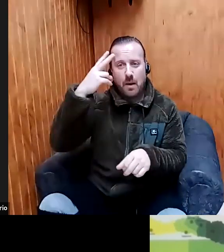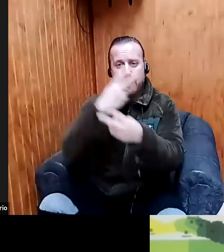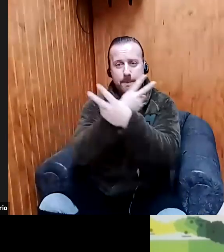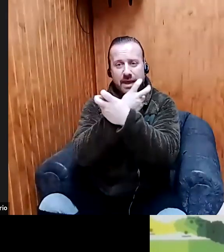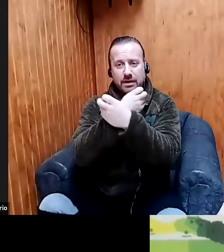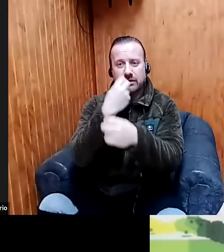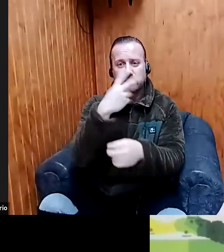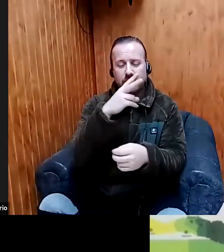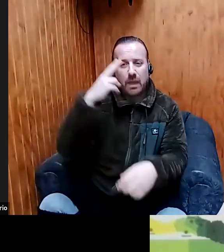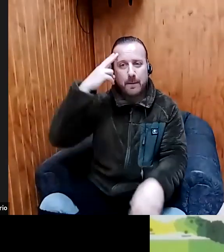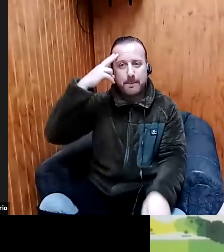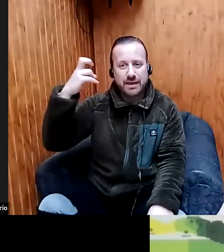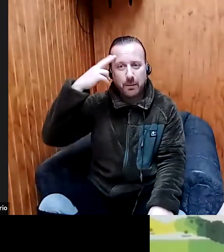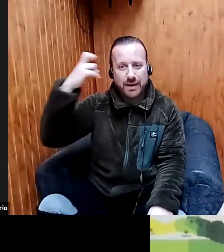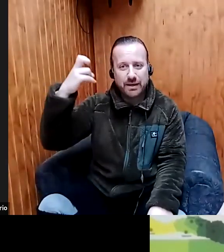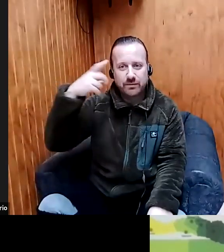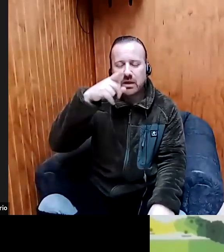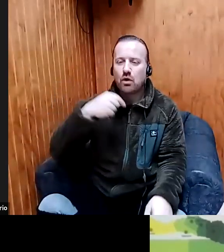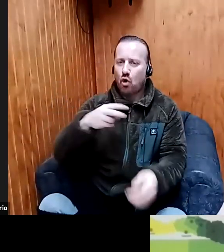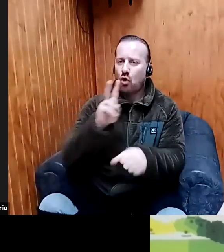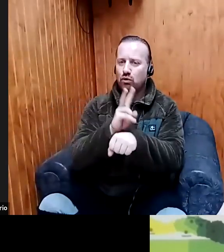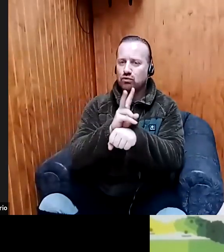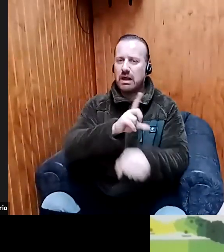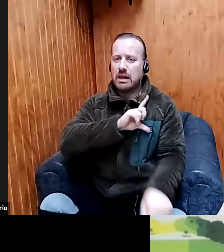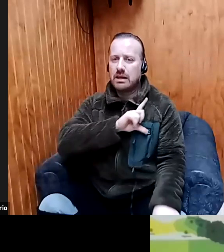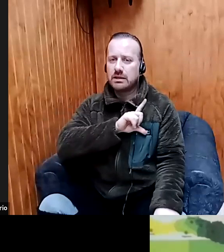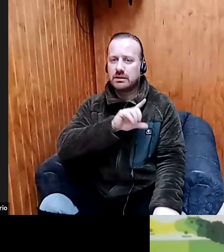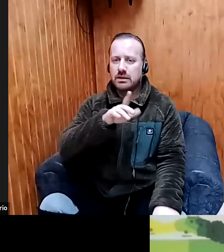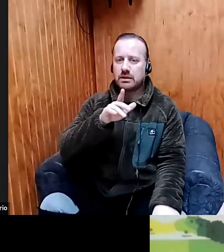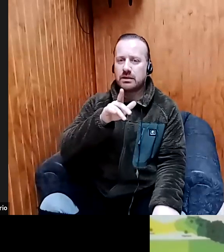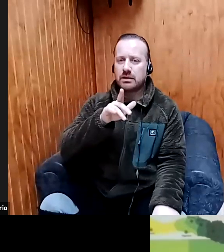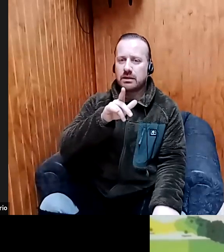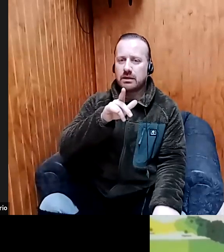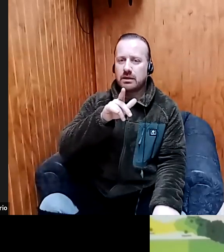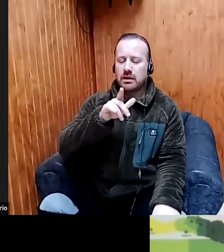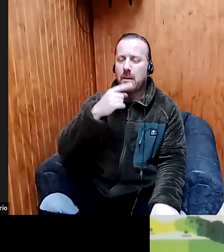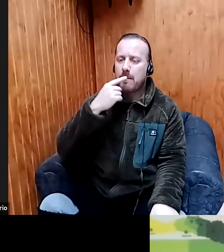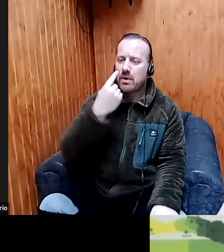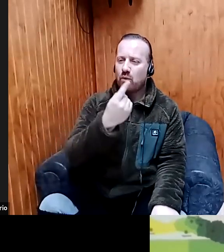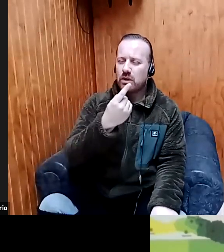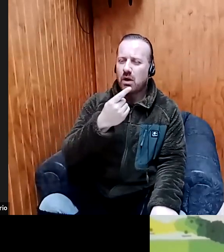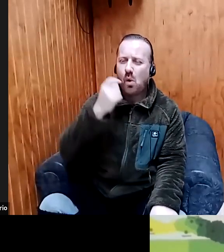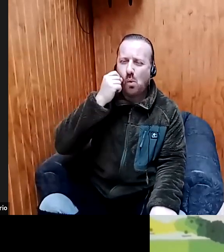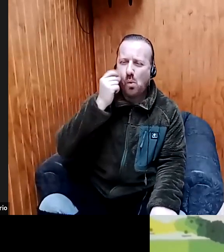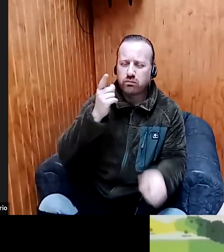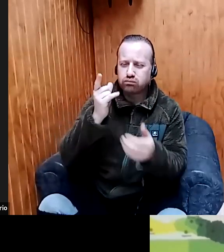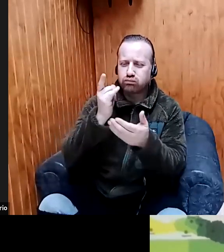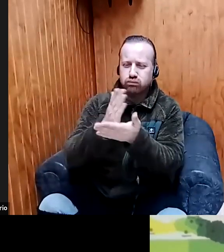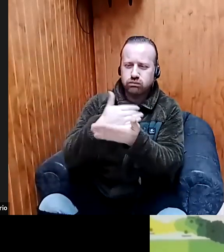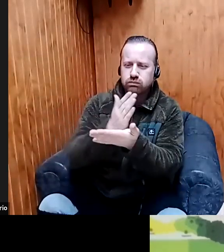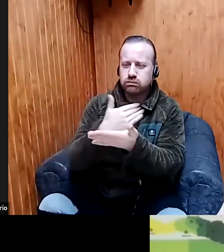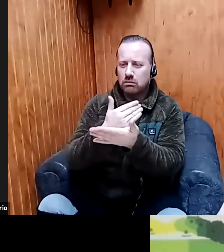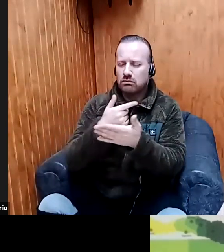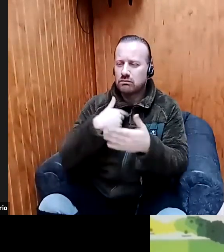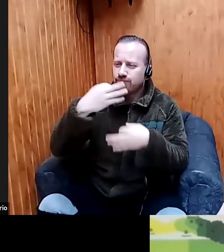soy docente de educación media superior en México y mi pregunta sería, ¿qué estrategias propondría para que los docentes